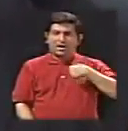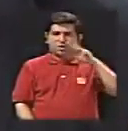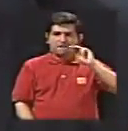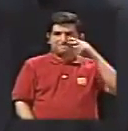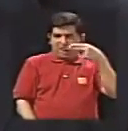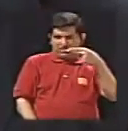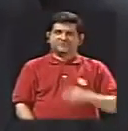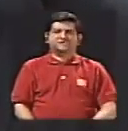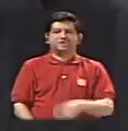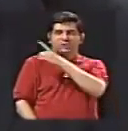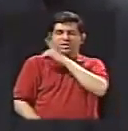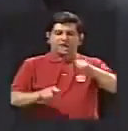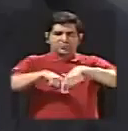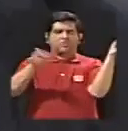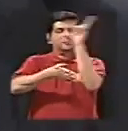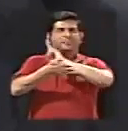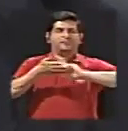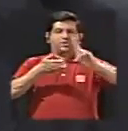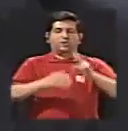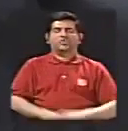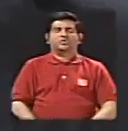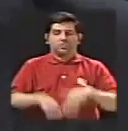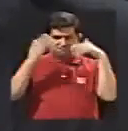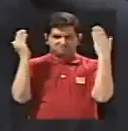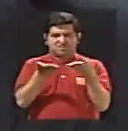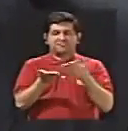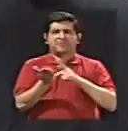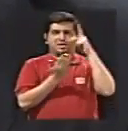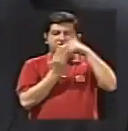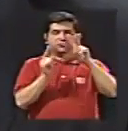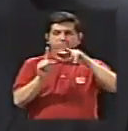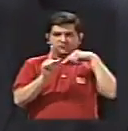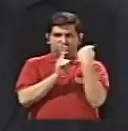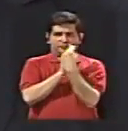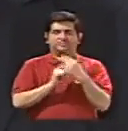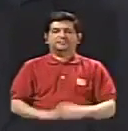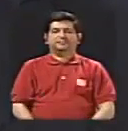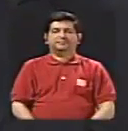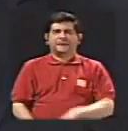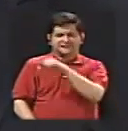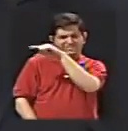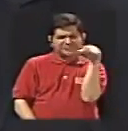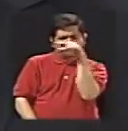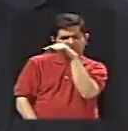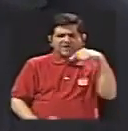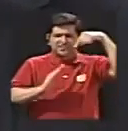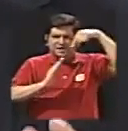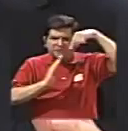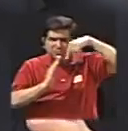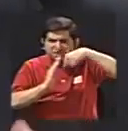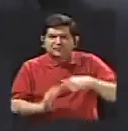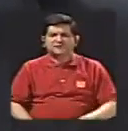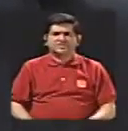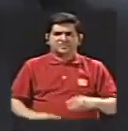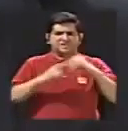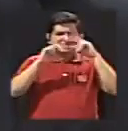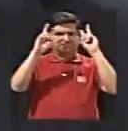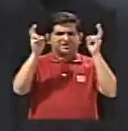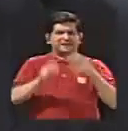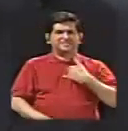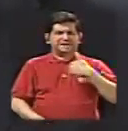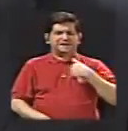Soy Mauricio Herrera, director de Semanario Universidad, y le doy la bienvenida a su programa Puntos de Vista, donde cada semana profundizamos en los principales temas de